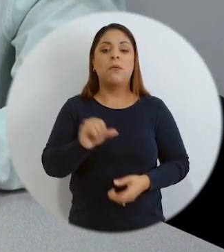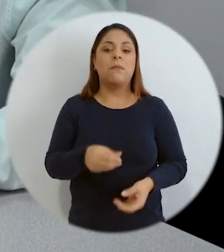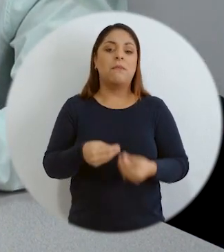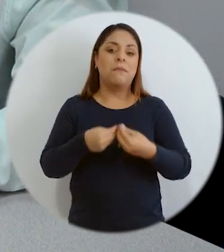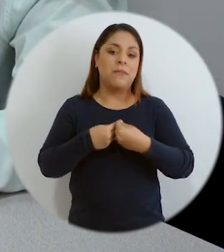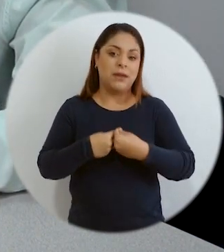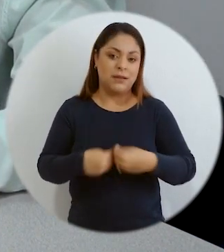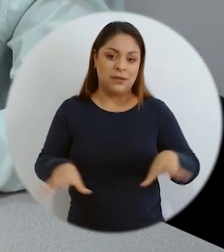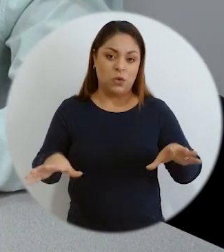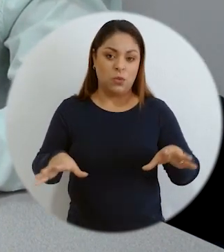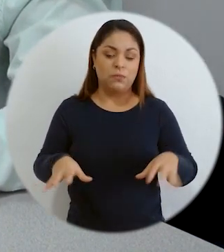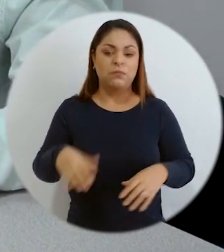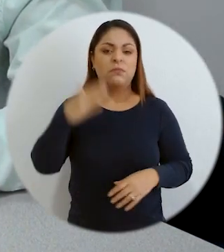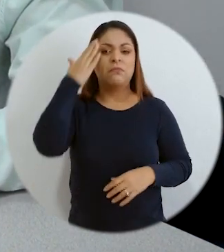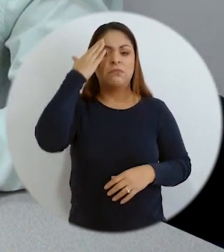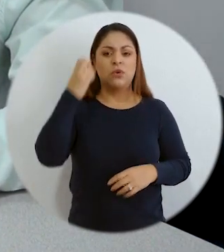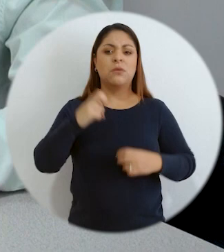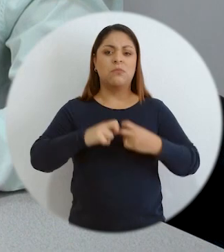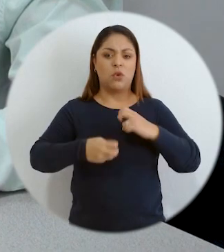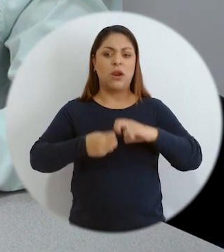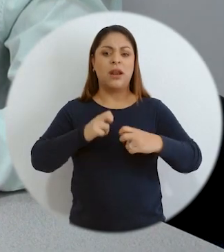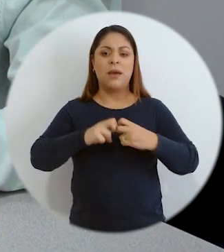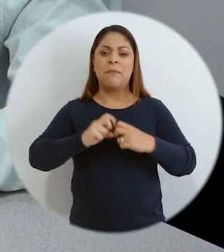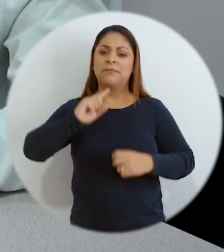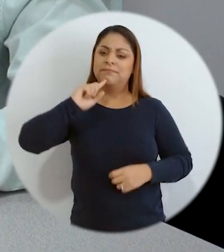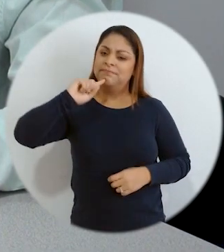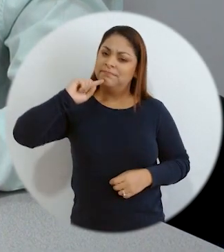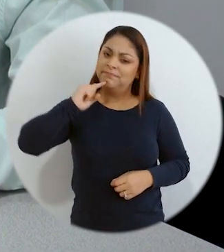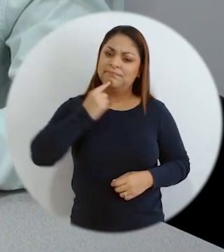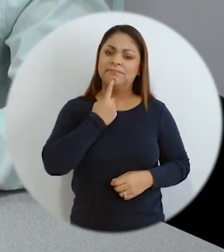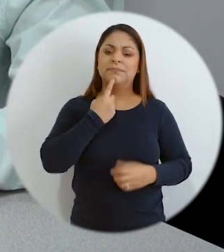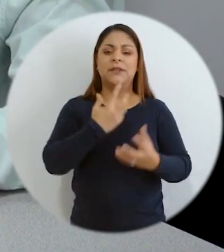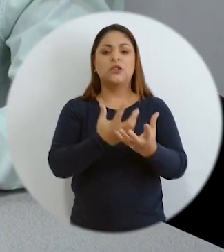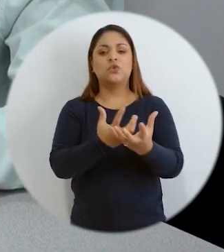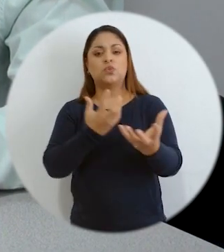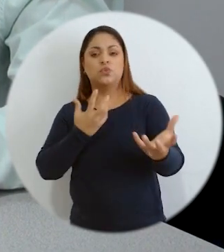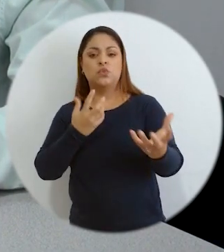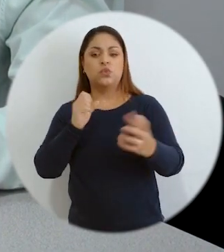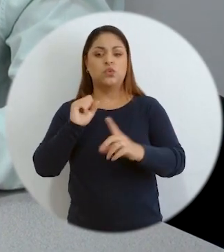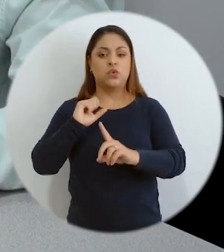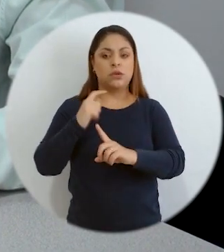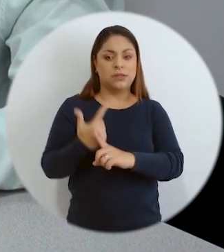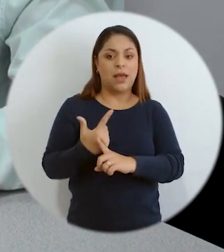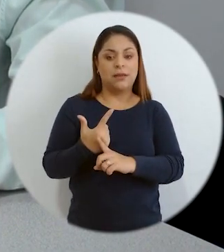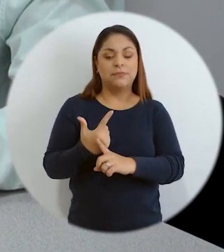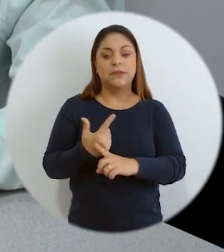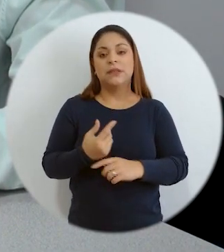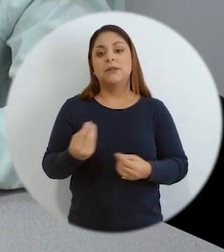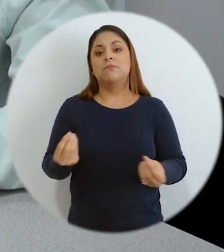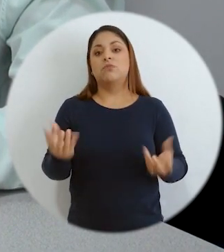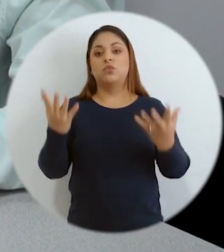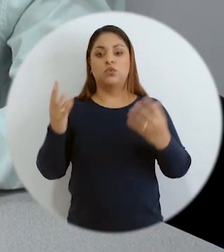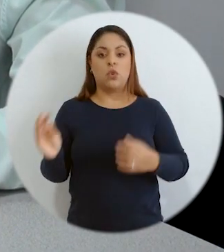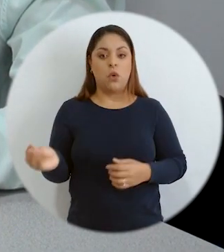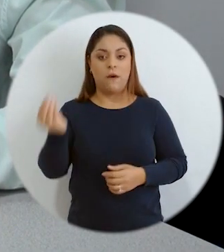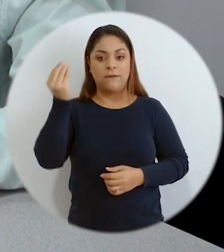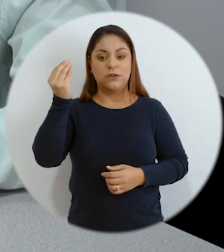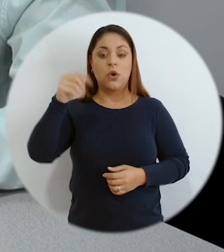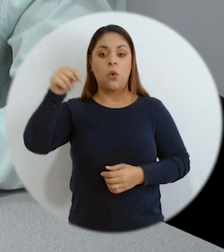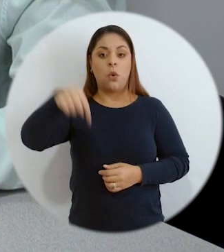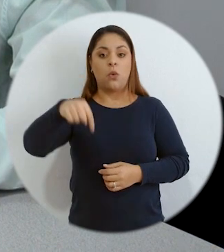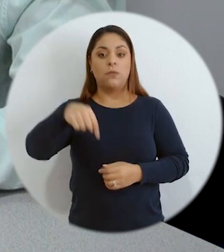generación perdida, debido a un problema seriosísimo de exclusión social para muchos y